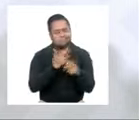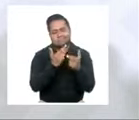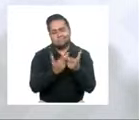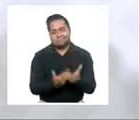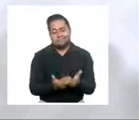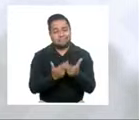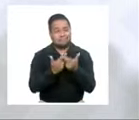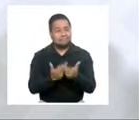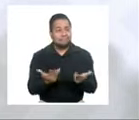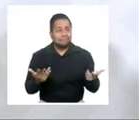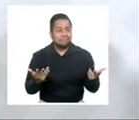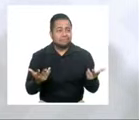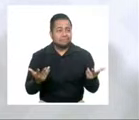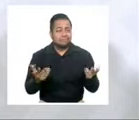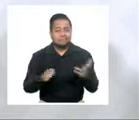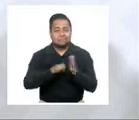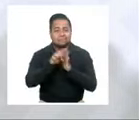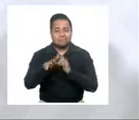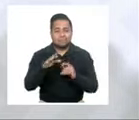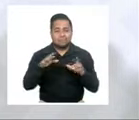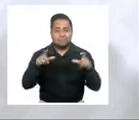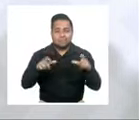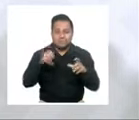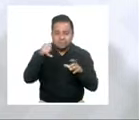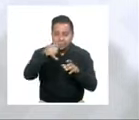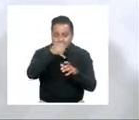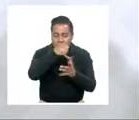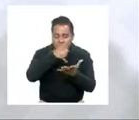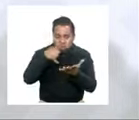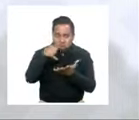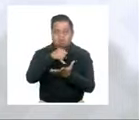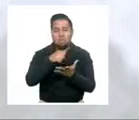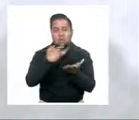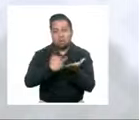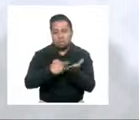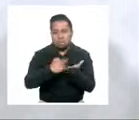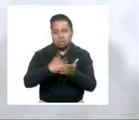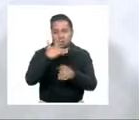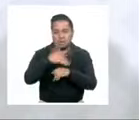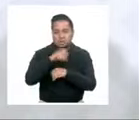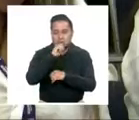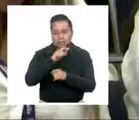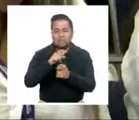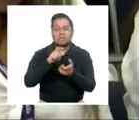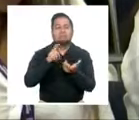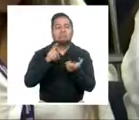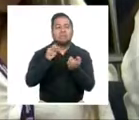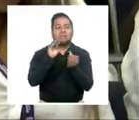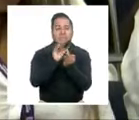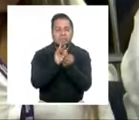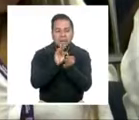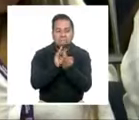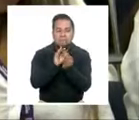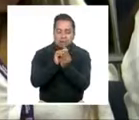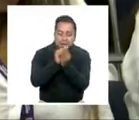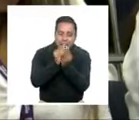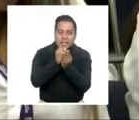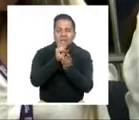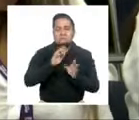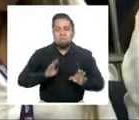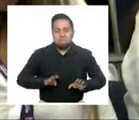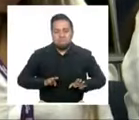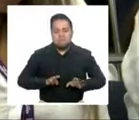todo. Desde totopo, camarón y queso, así como tamales de tichinda, mole de